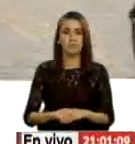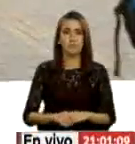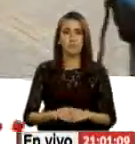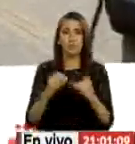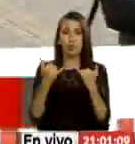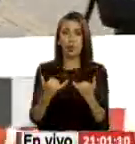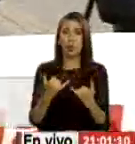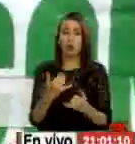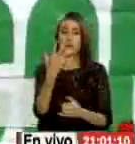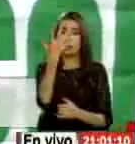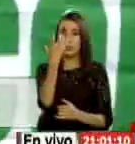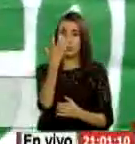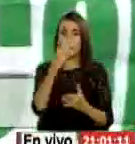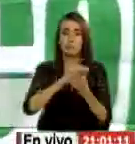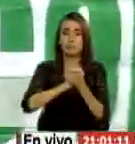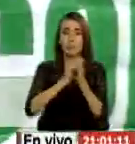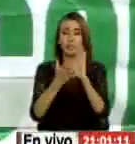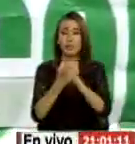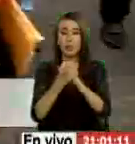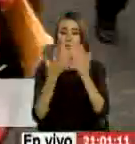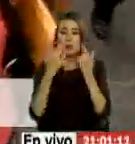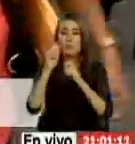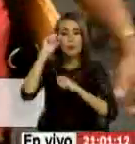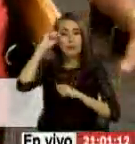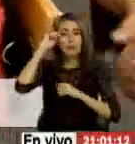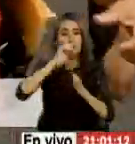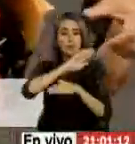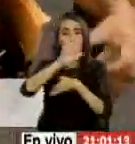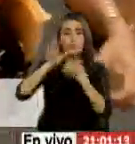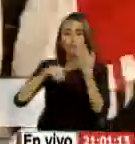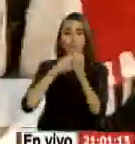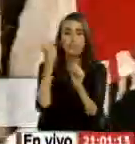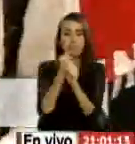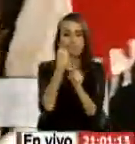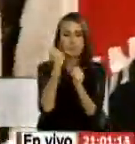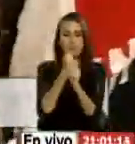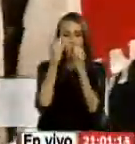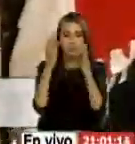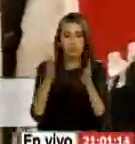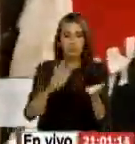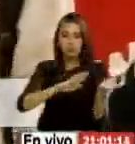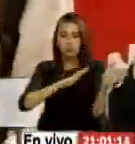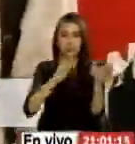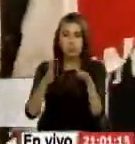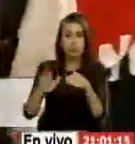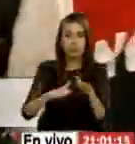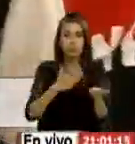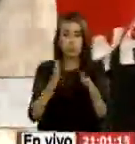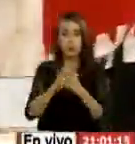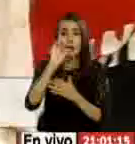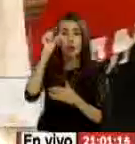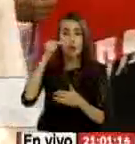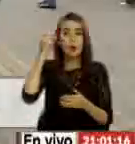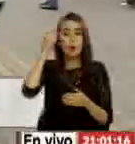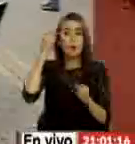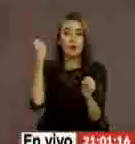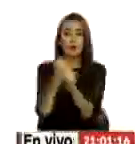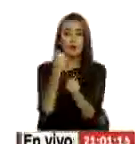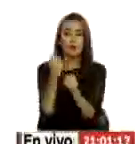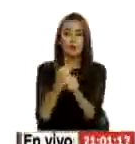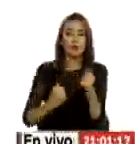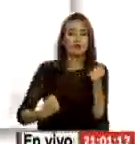Hoy, 15 de noviembre, recuerde con nosotros la masacre de los obreros guayaquileños. El gobierno ratificó su apoyo a la clase trabajadora.